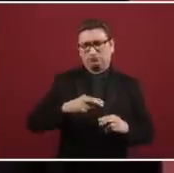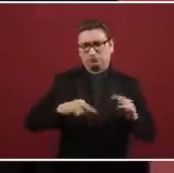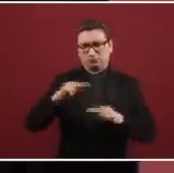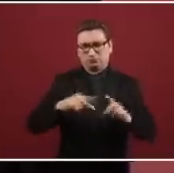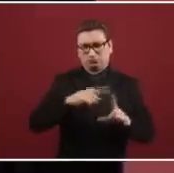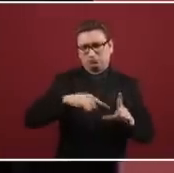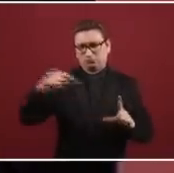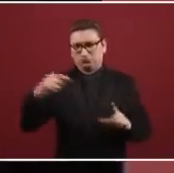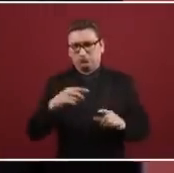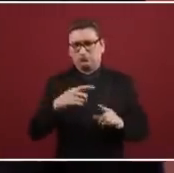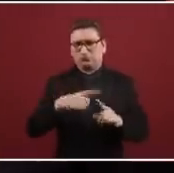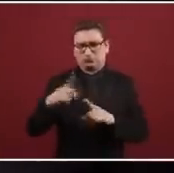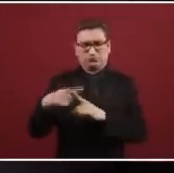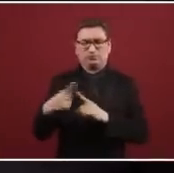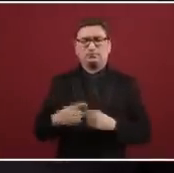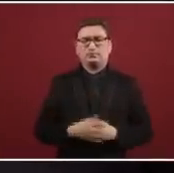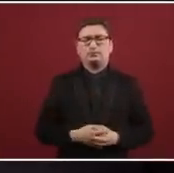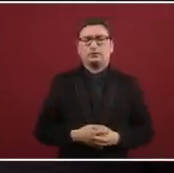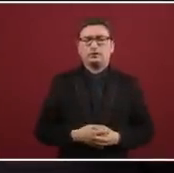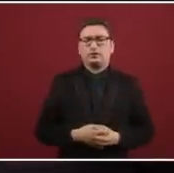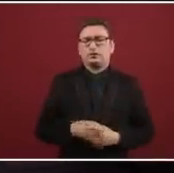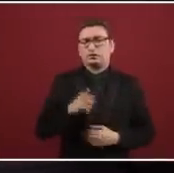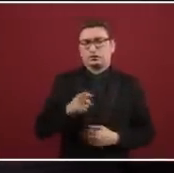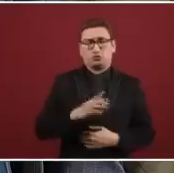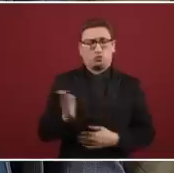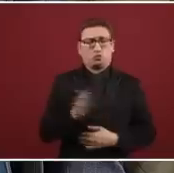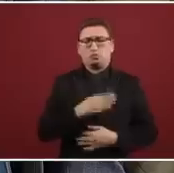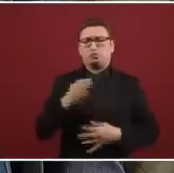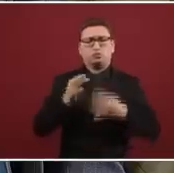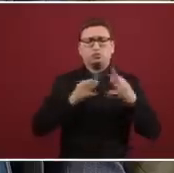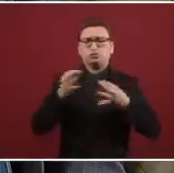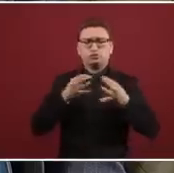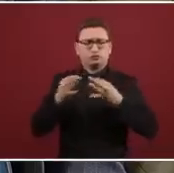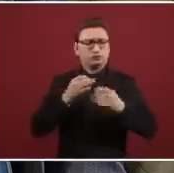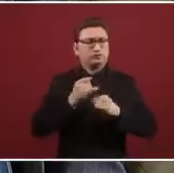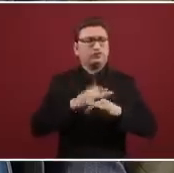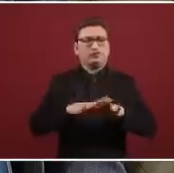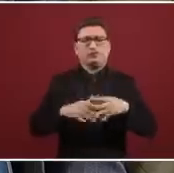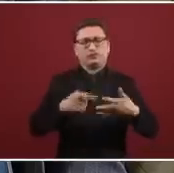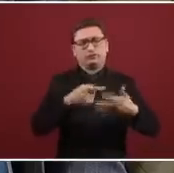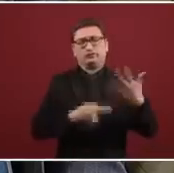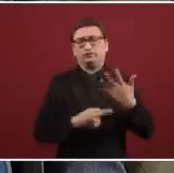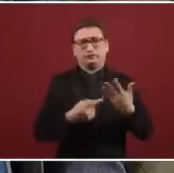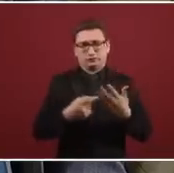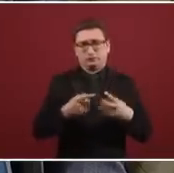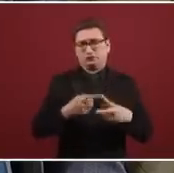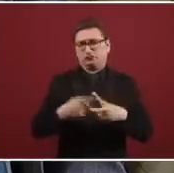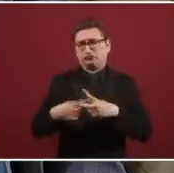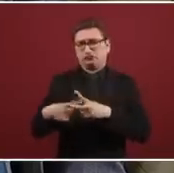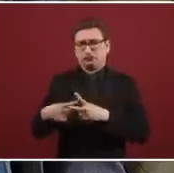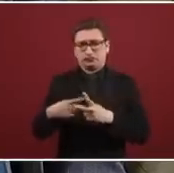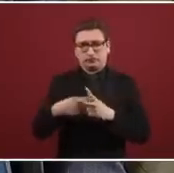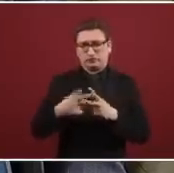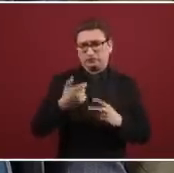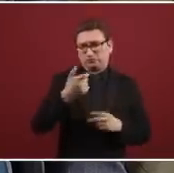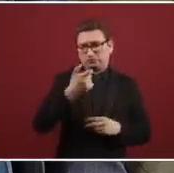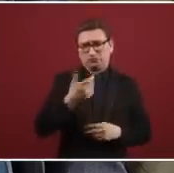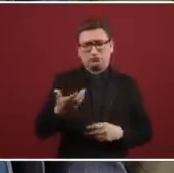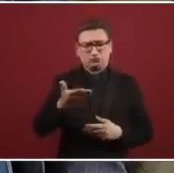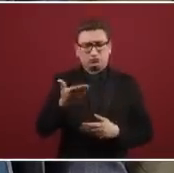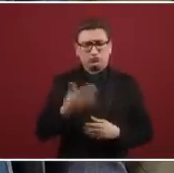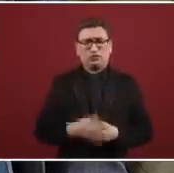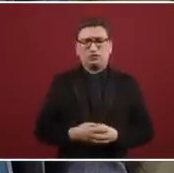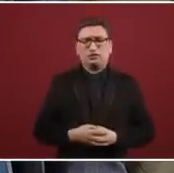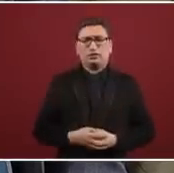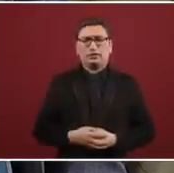¿Por qué estas buenas noticias, digamos, estos buenos indicadores económicos, macroeconómicos,